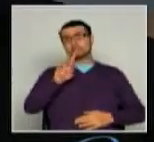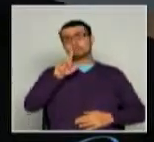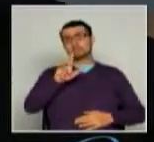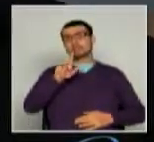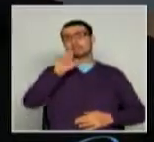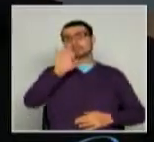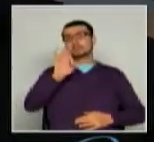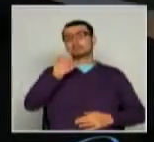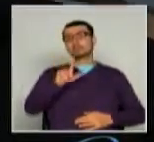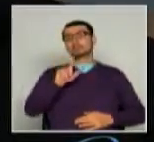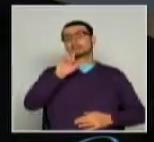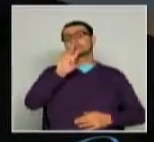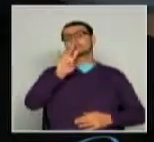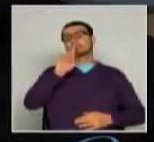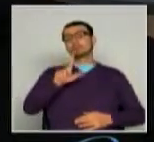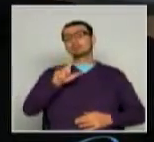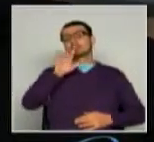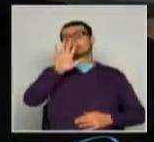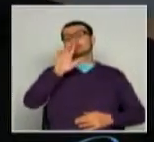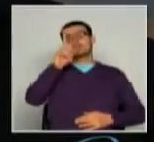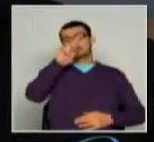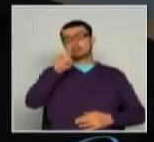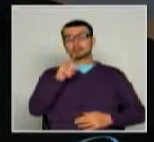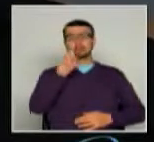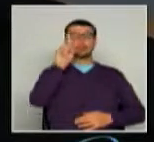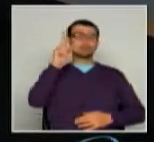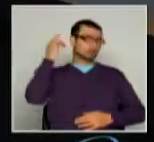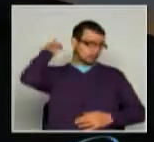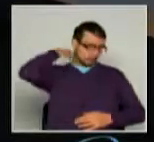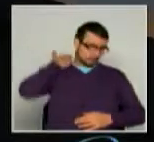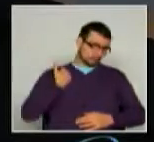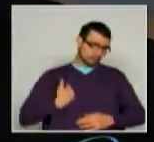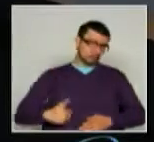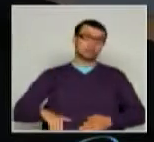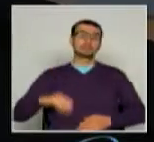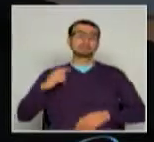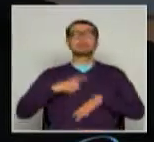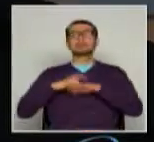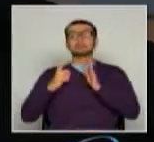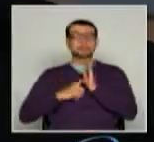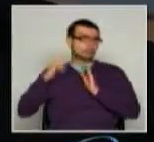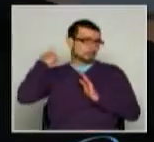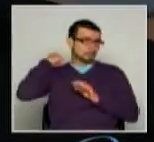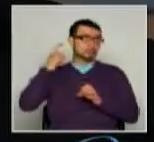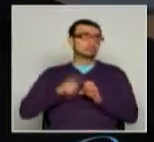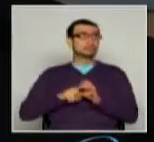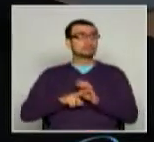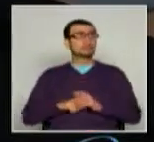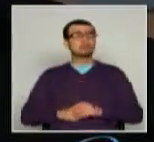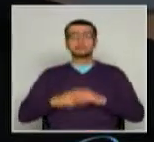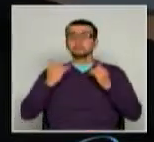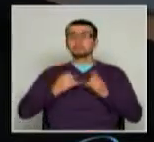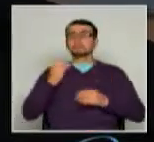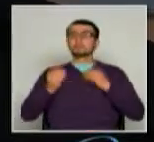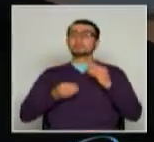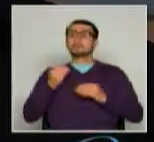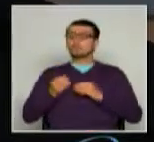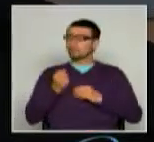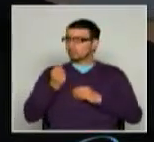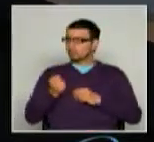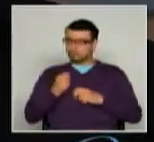L4, L5 y S1. ¿De acuerdo? Entonces, ahora vamos a empezar con José a trabajar un poquito